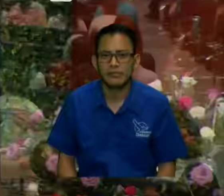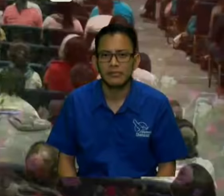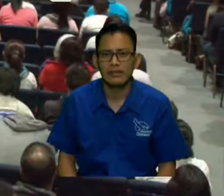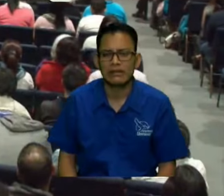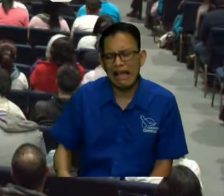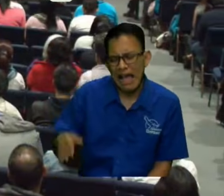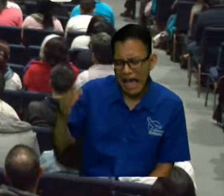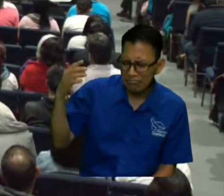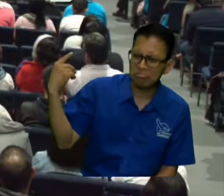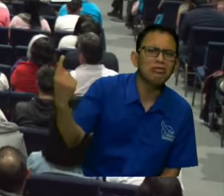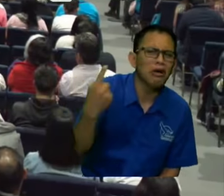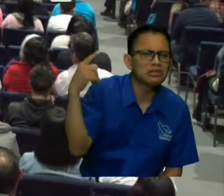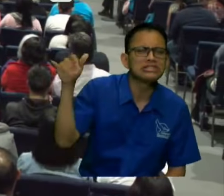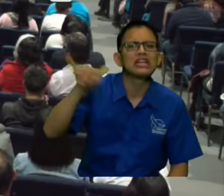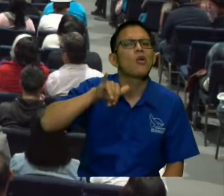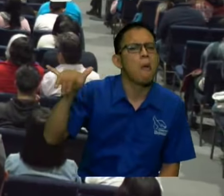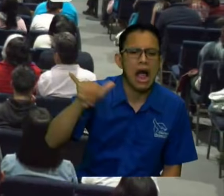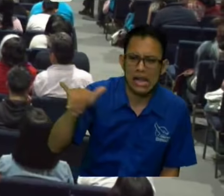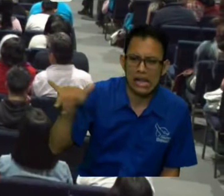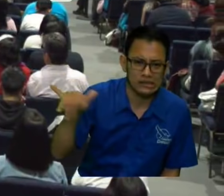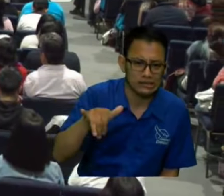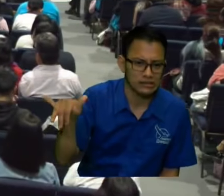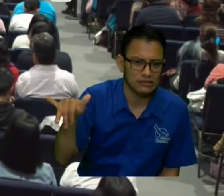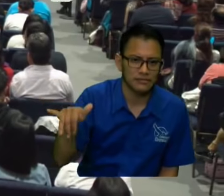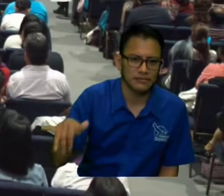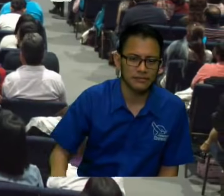Ah, todos son igual.